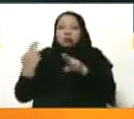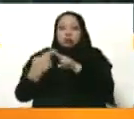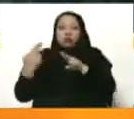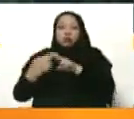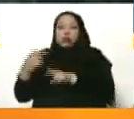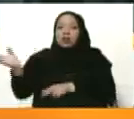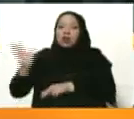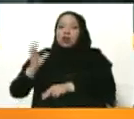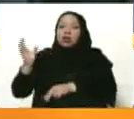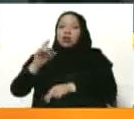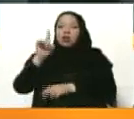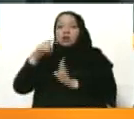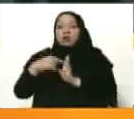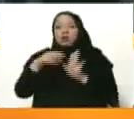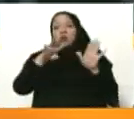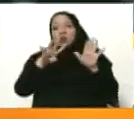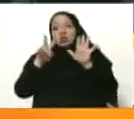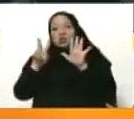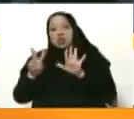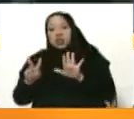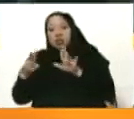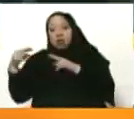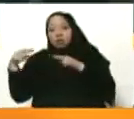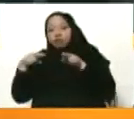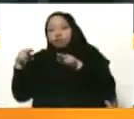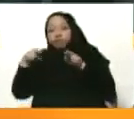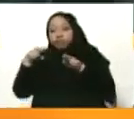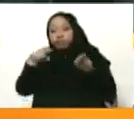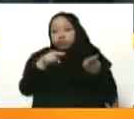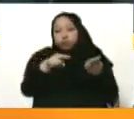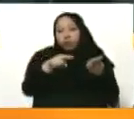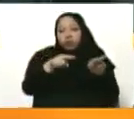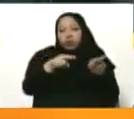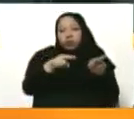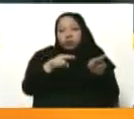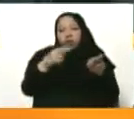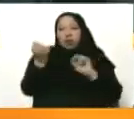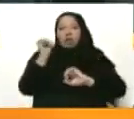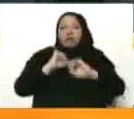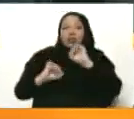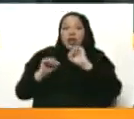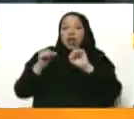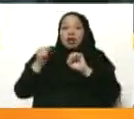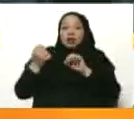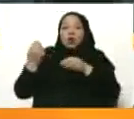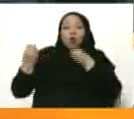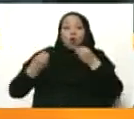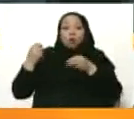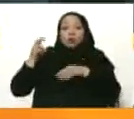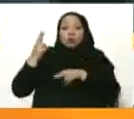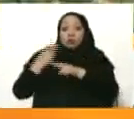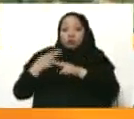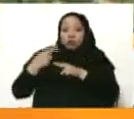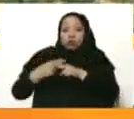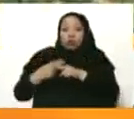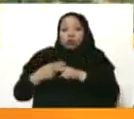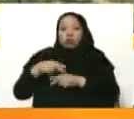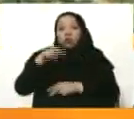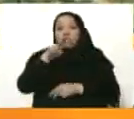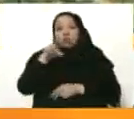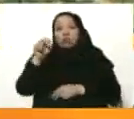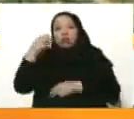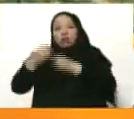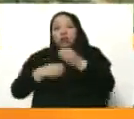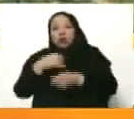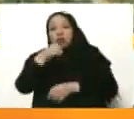Caracas hay más de 127 quebradas, ¿no? Y en ese marco, bueno, hay que estar pendiente también con respecto a todos estos lugares de